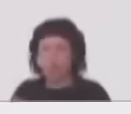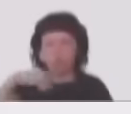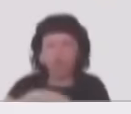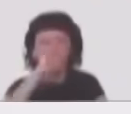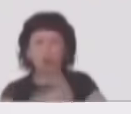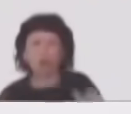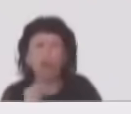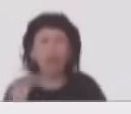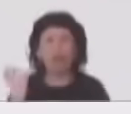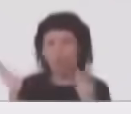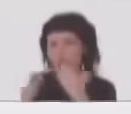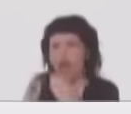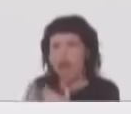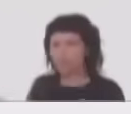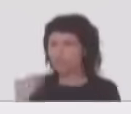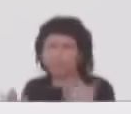casa.